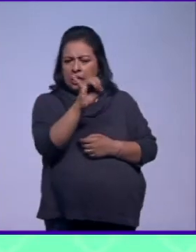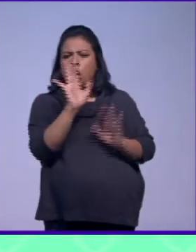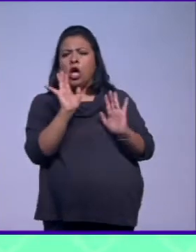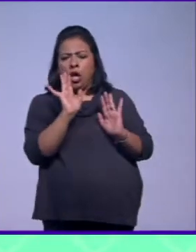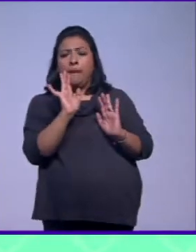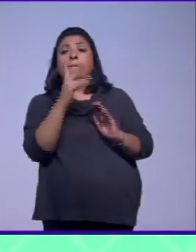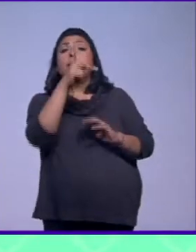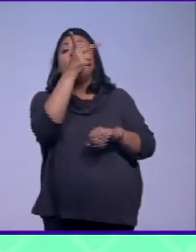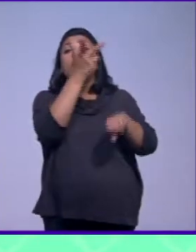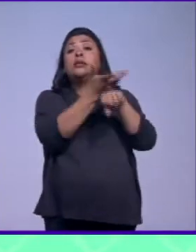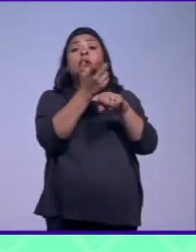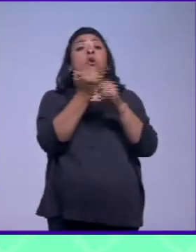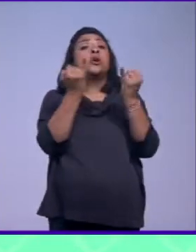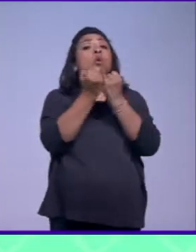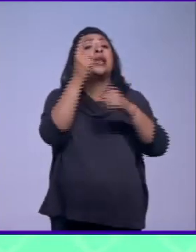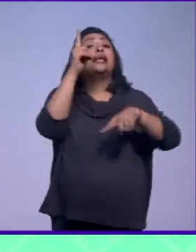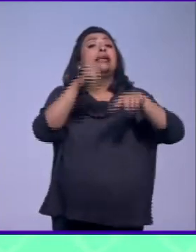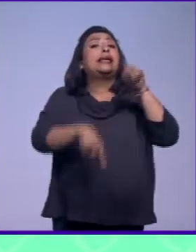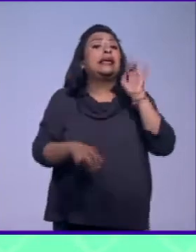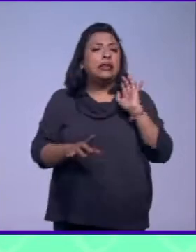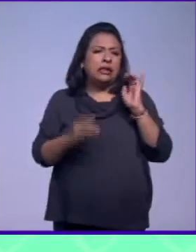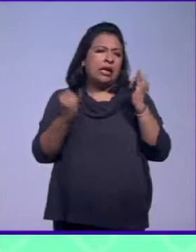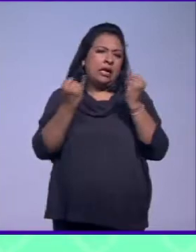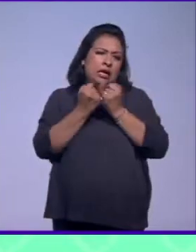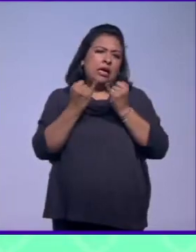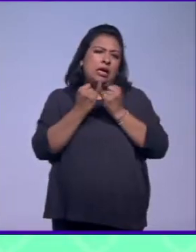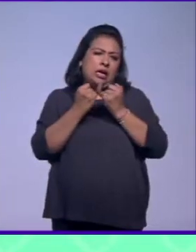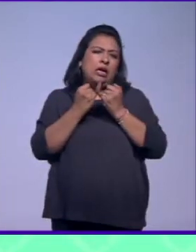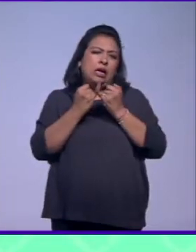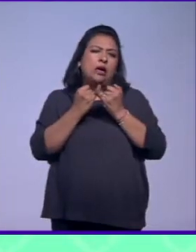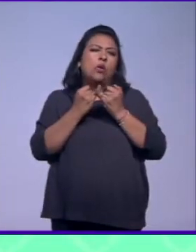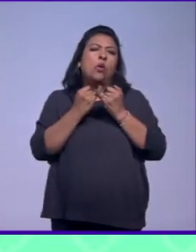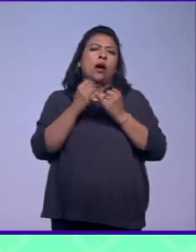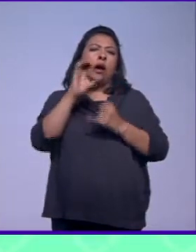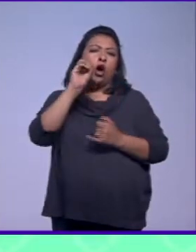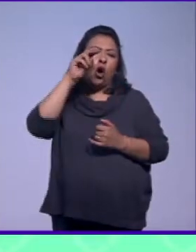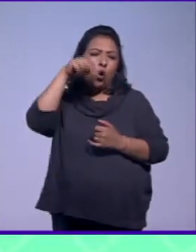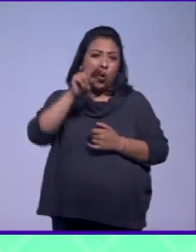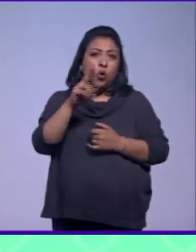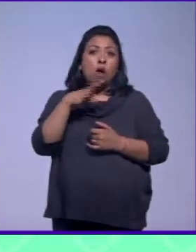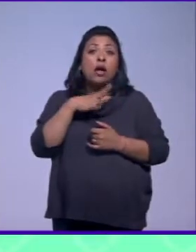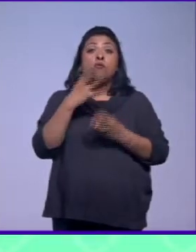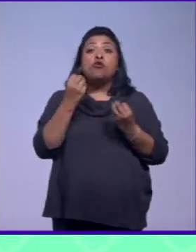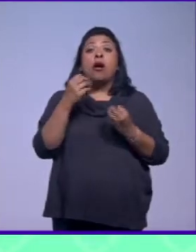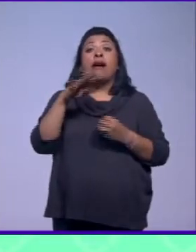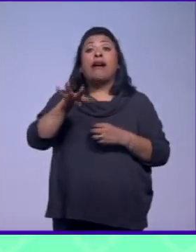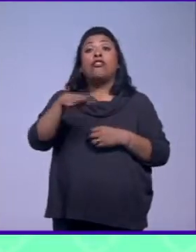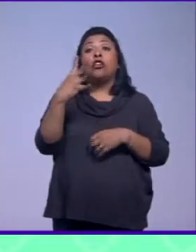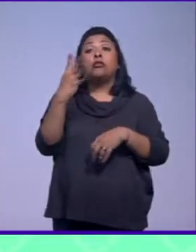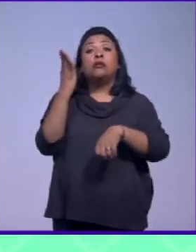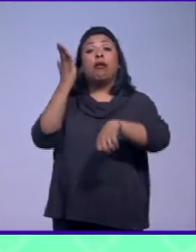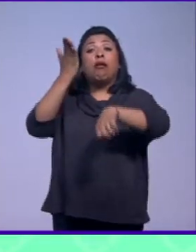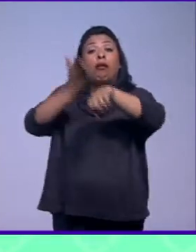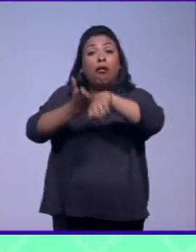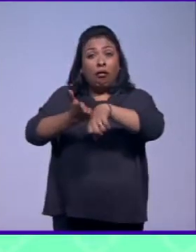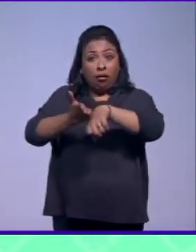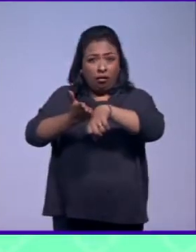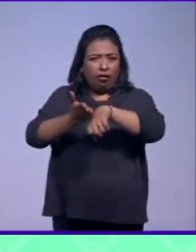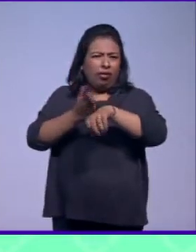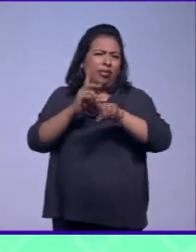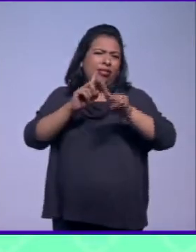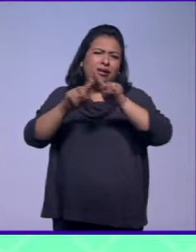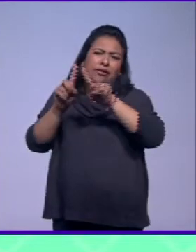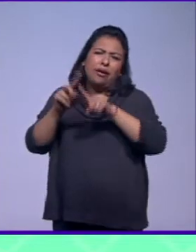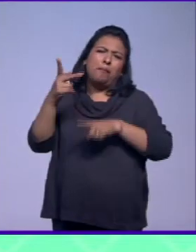también quite y también por supuesto naciones unidas- pesan sobre corea del norte más de 14 sanciones de cualquier